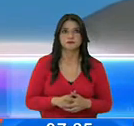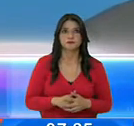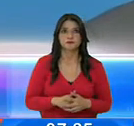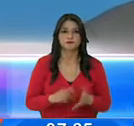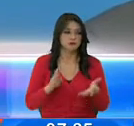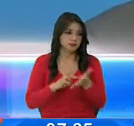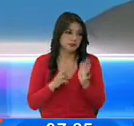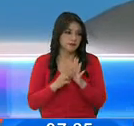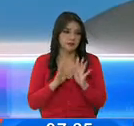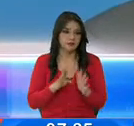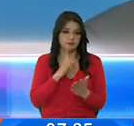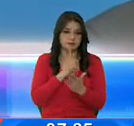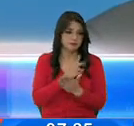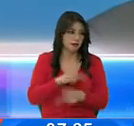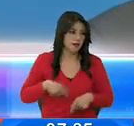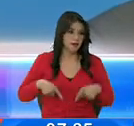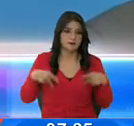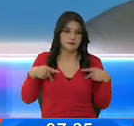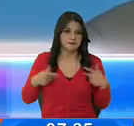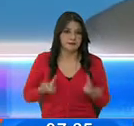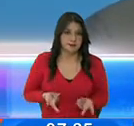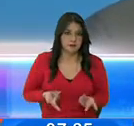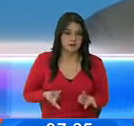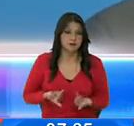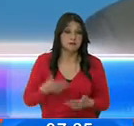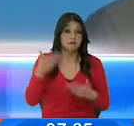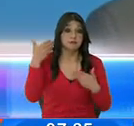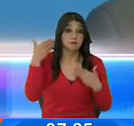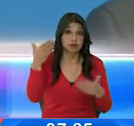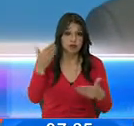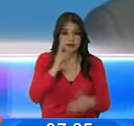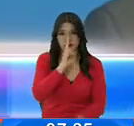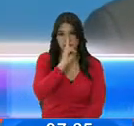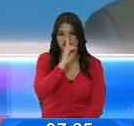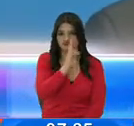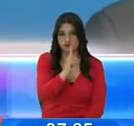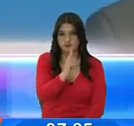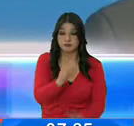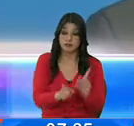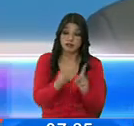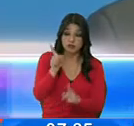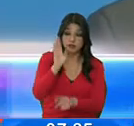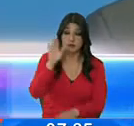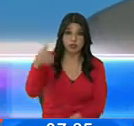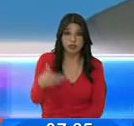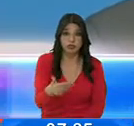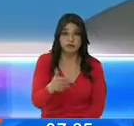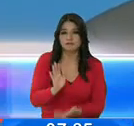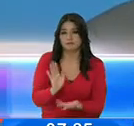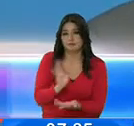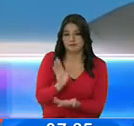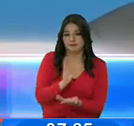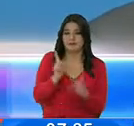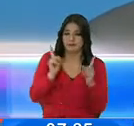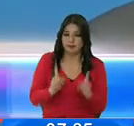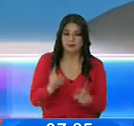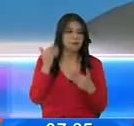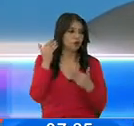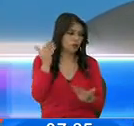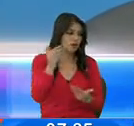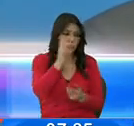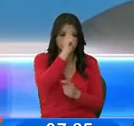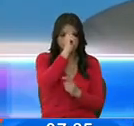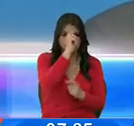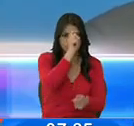en realidad debemos pretender hacer políticas los honestos para que los deshonestos no nos la hagan frente a eso por